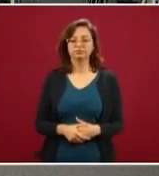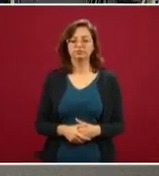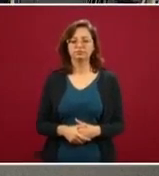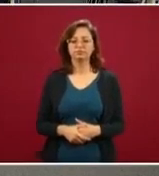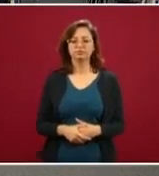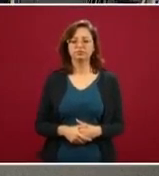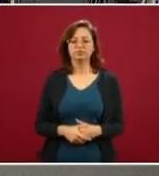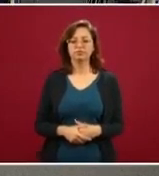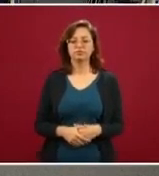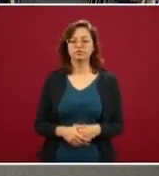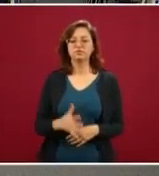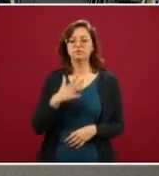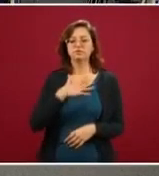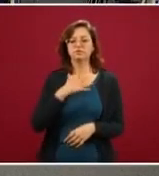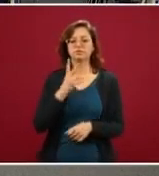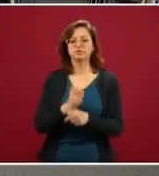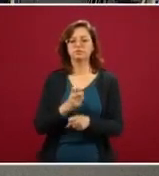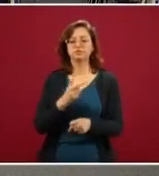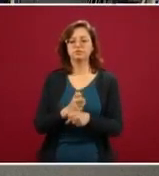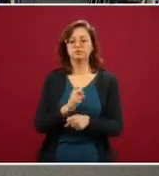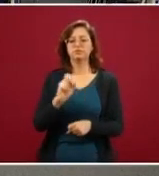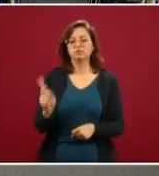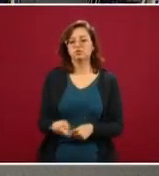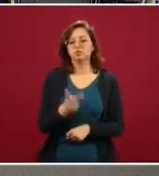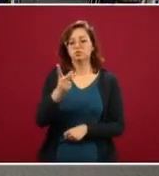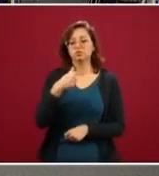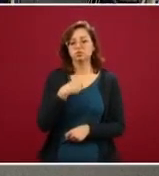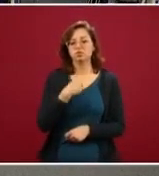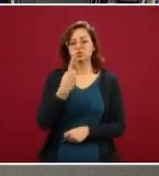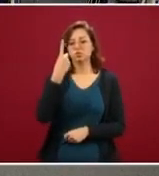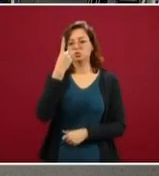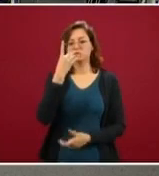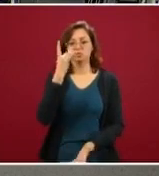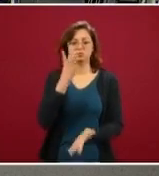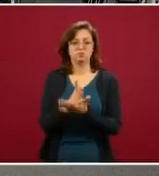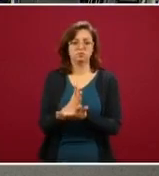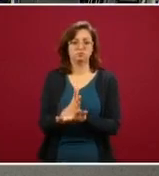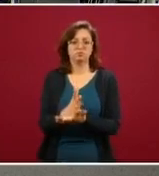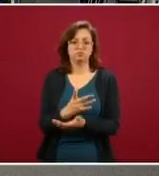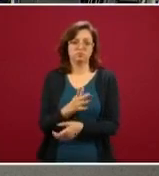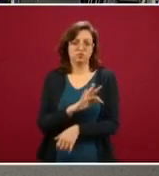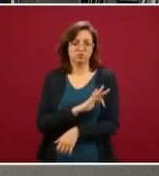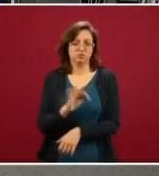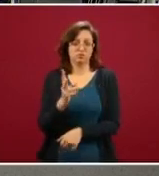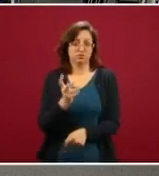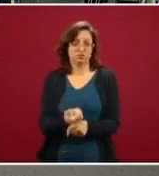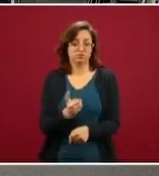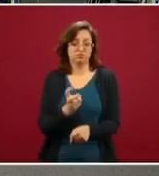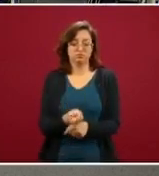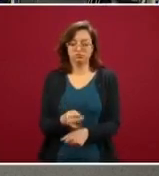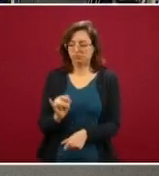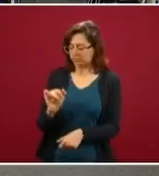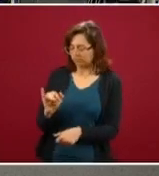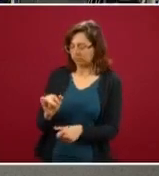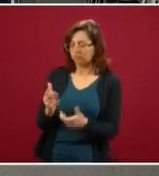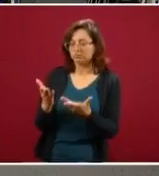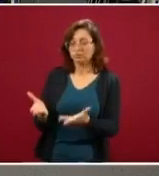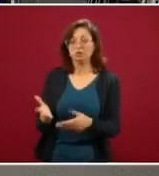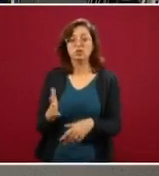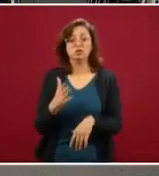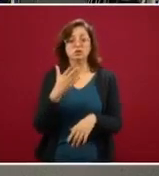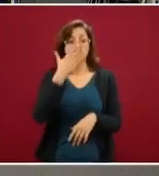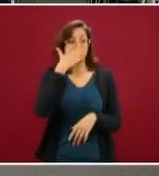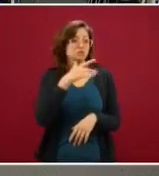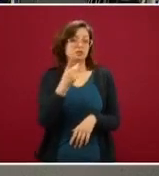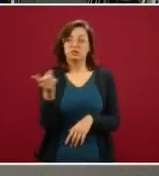nada más, segunda pregunta que quisiera hacer, he hecho una, ¿me permite una segunda? Sí. Sí, aunque yo sé que hay molestia un